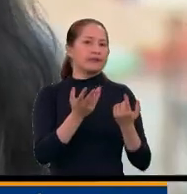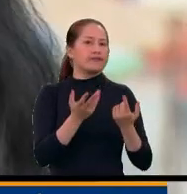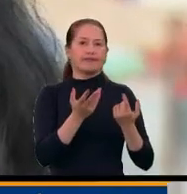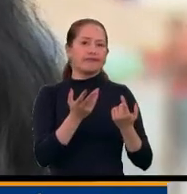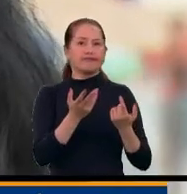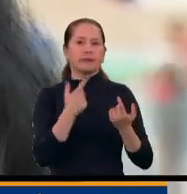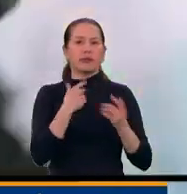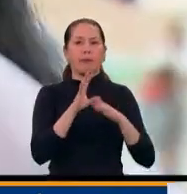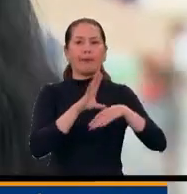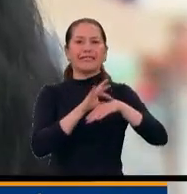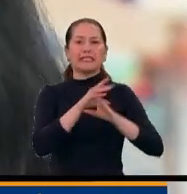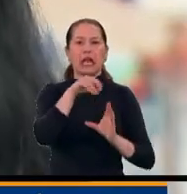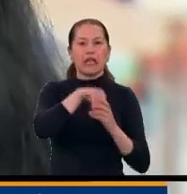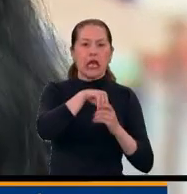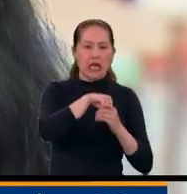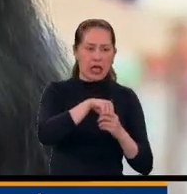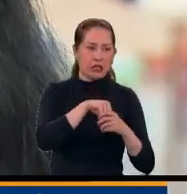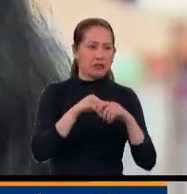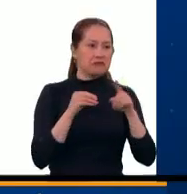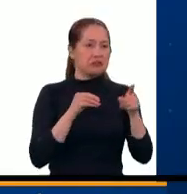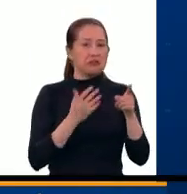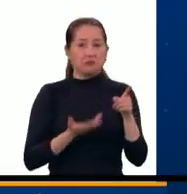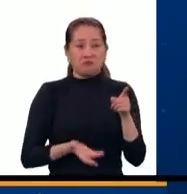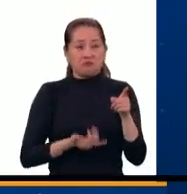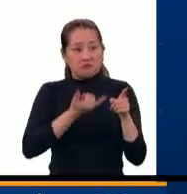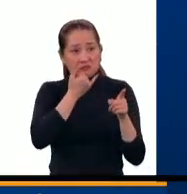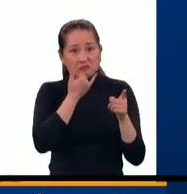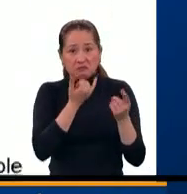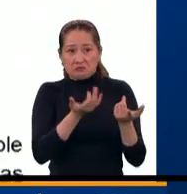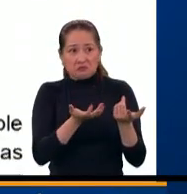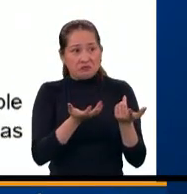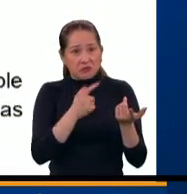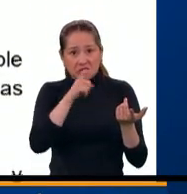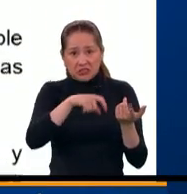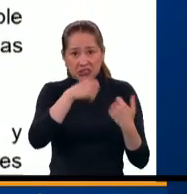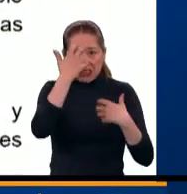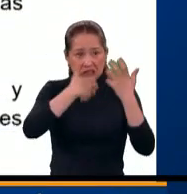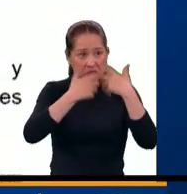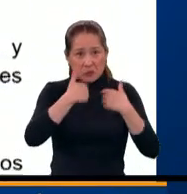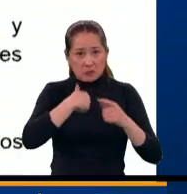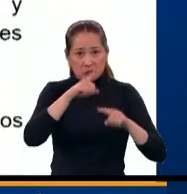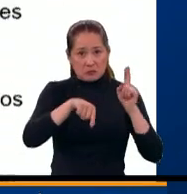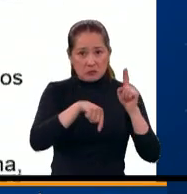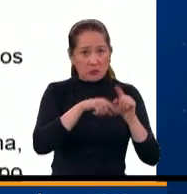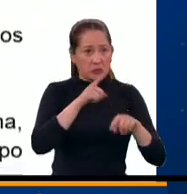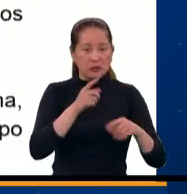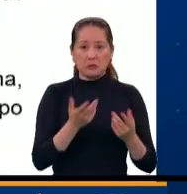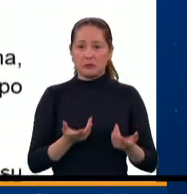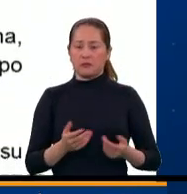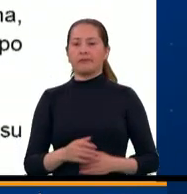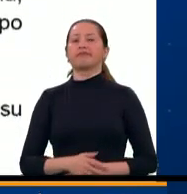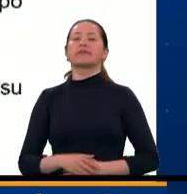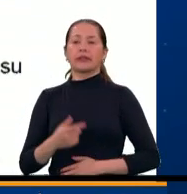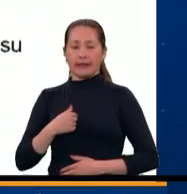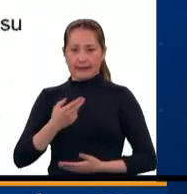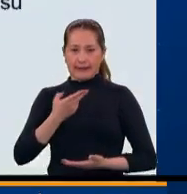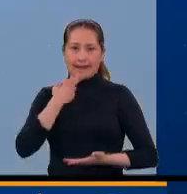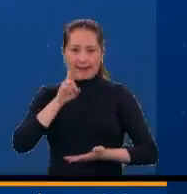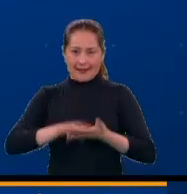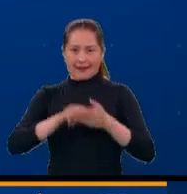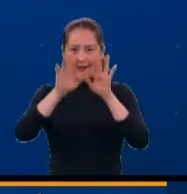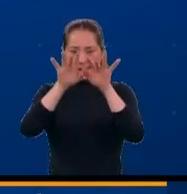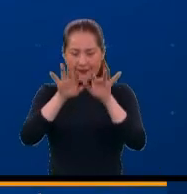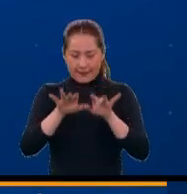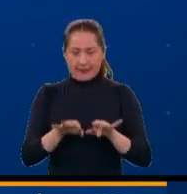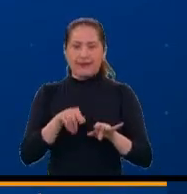pudieron agendar porque no quedaron registradas, ¿verdad? Según la entidad, no será posible asignar nuevas citas médicas y tampoco realizar